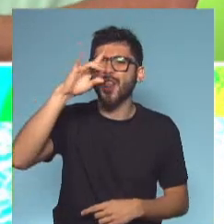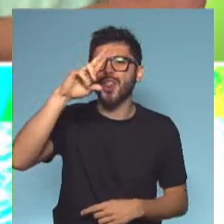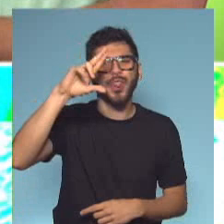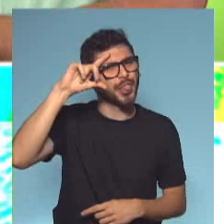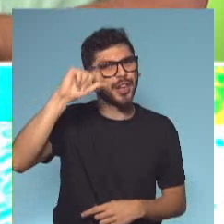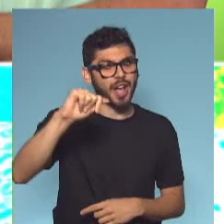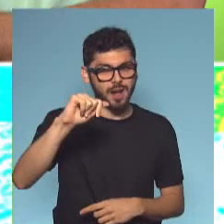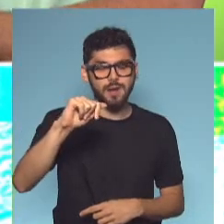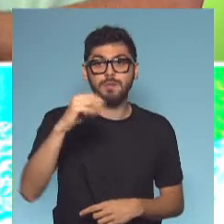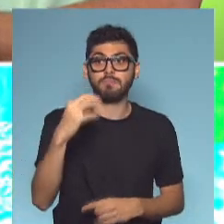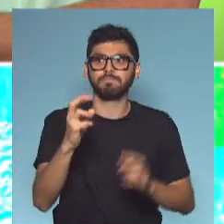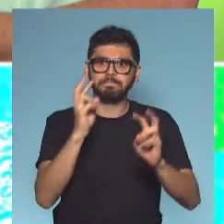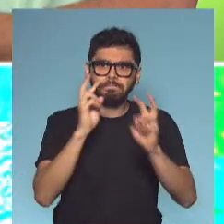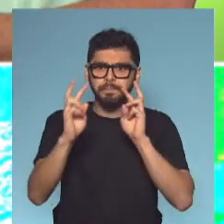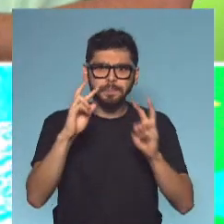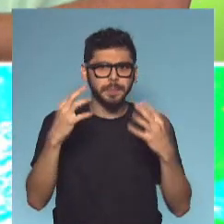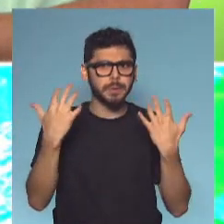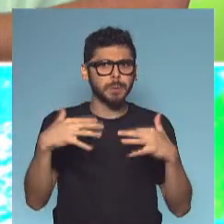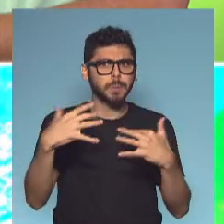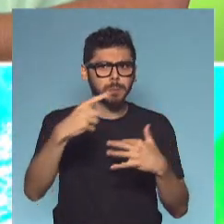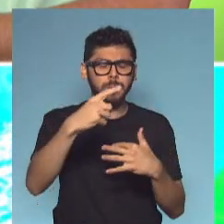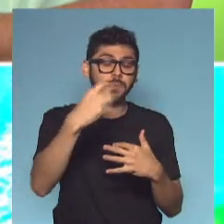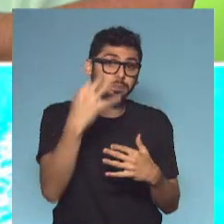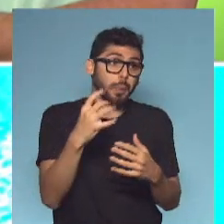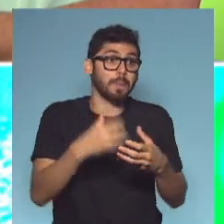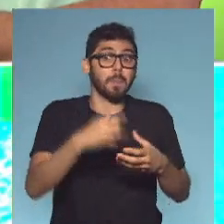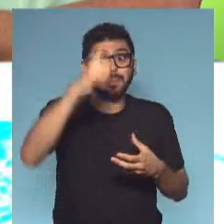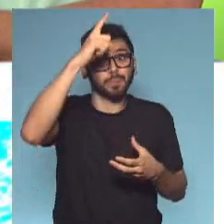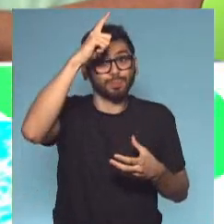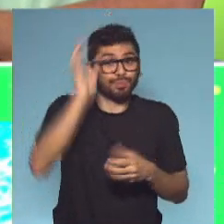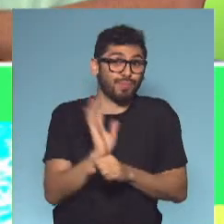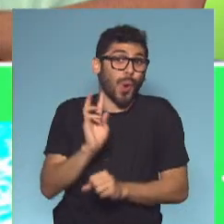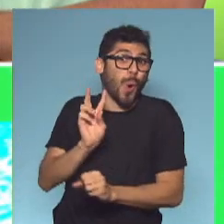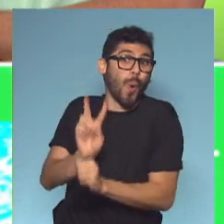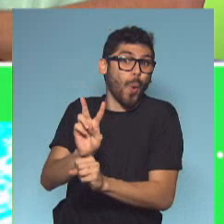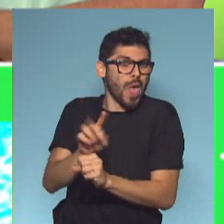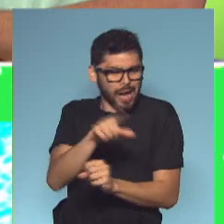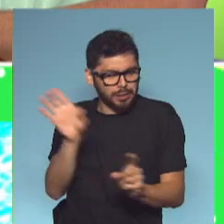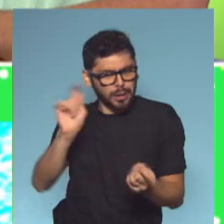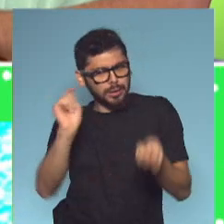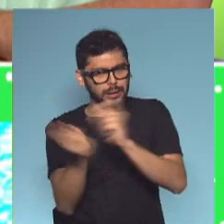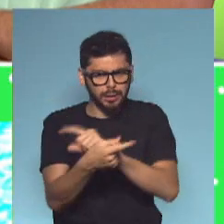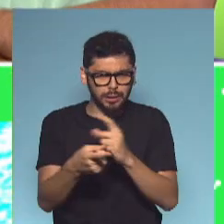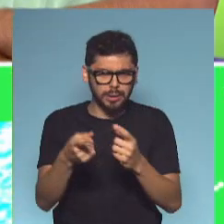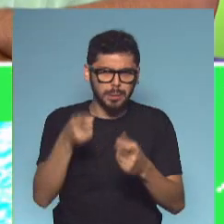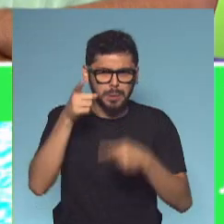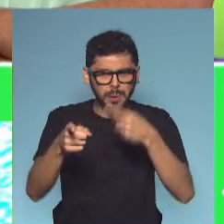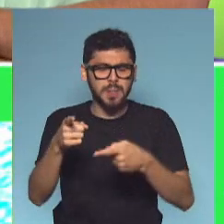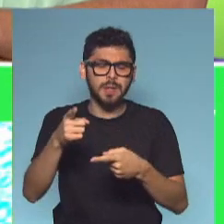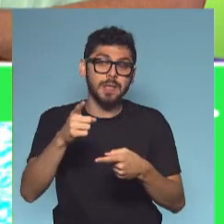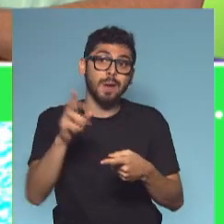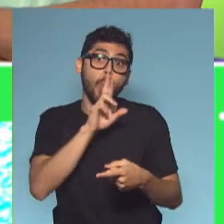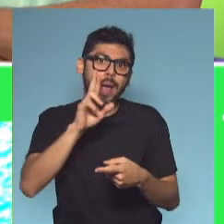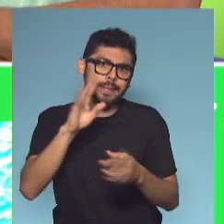vimos muchos casos de abuso por parte de quienes tendrían que cuidarlos. Y como mujeres es bastante complicado, sabemos que hubieron más de